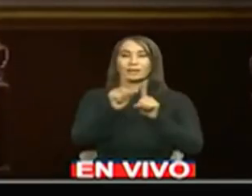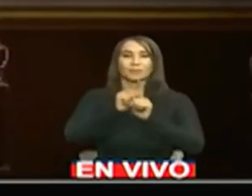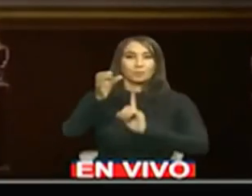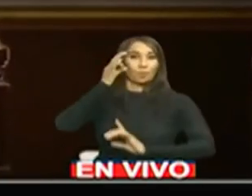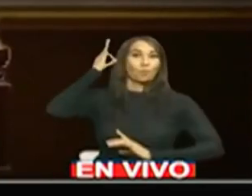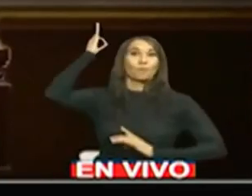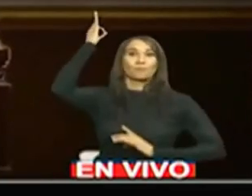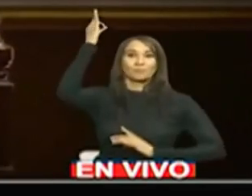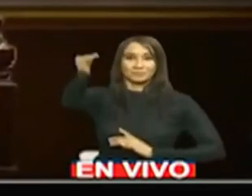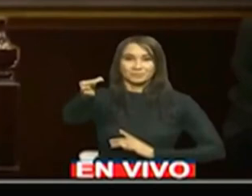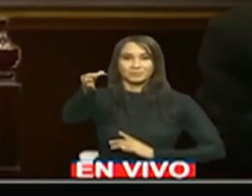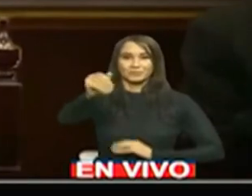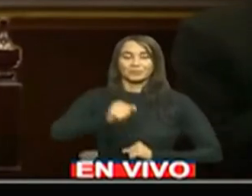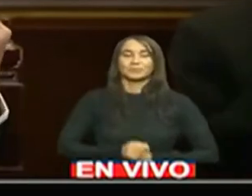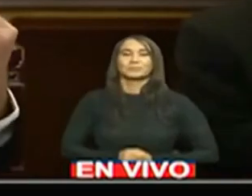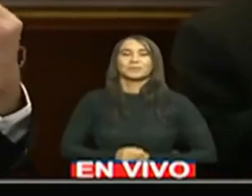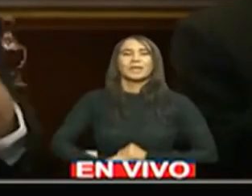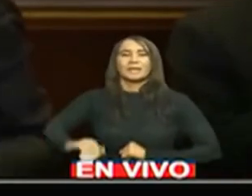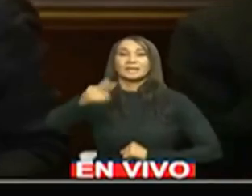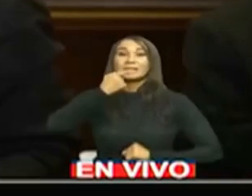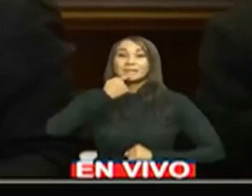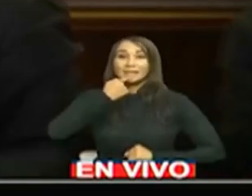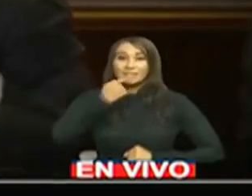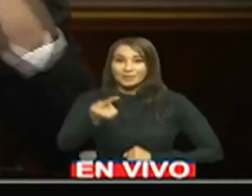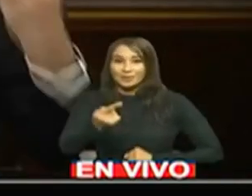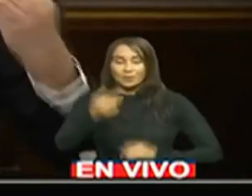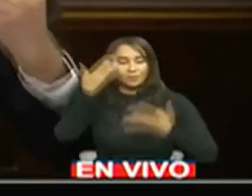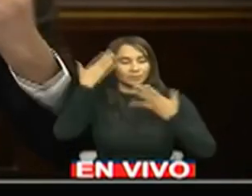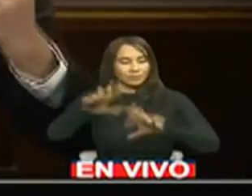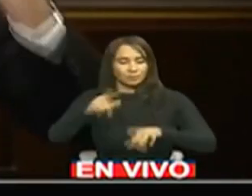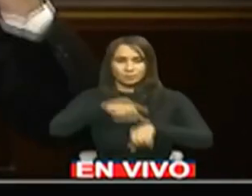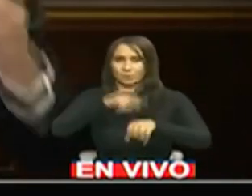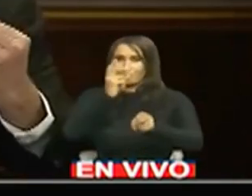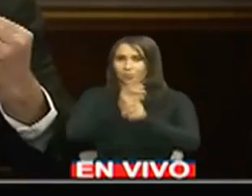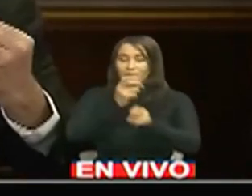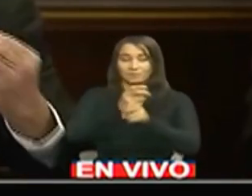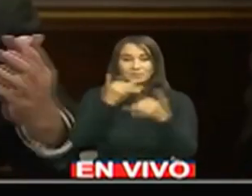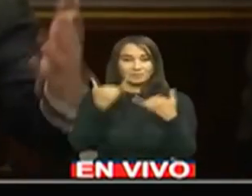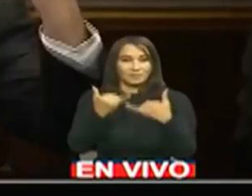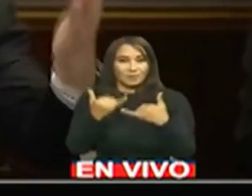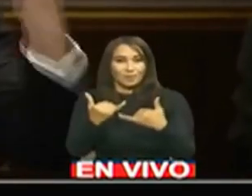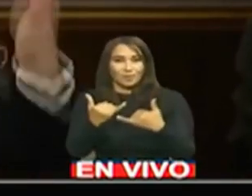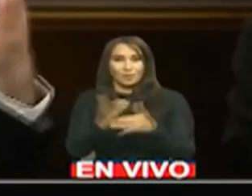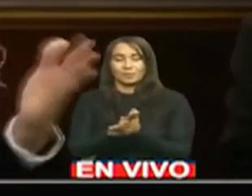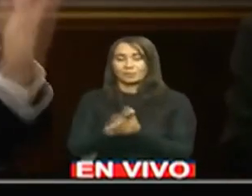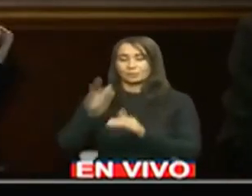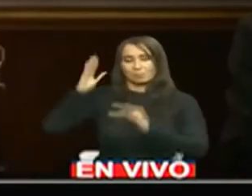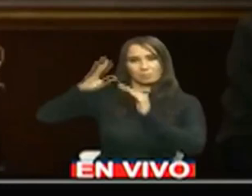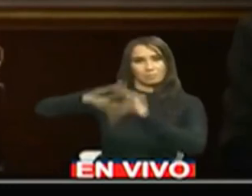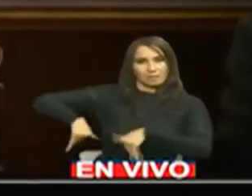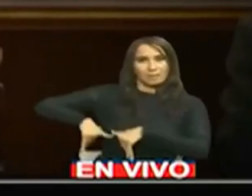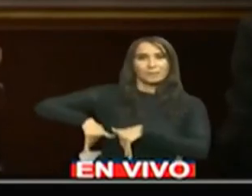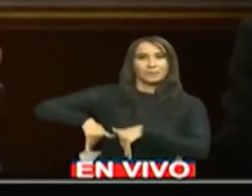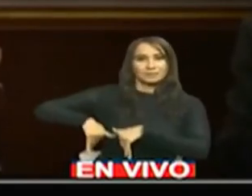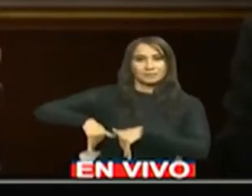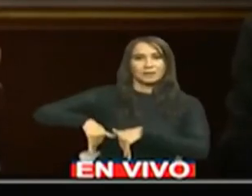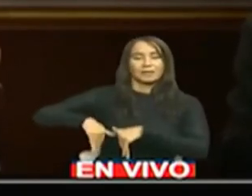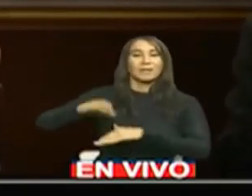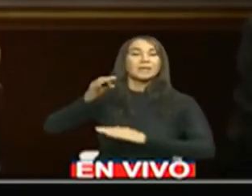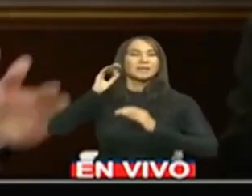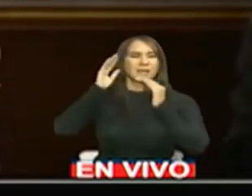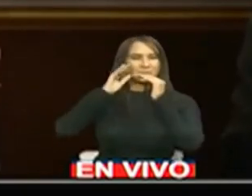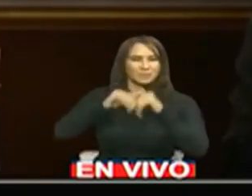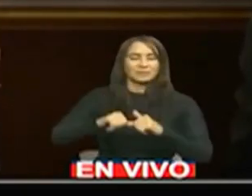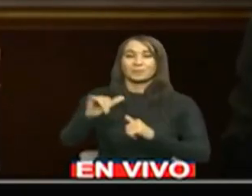futuro. Les aseguro que las dificultades actuales son pasajeras y las